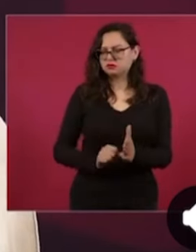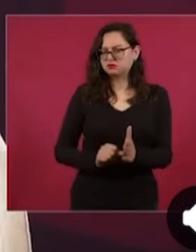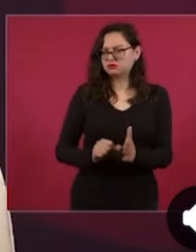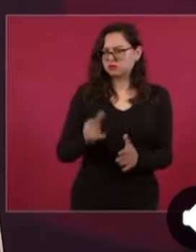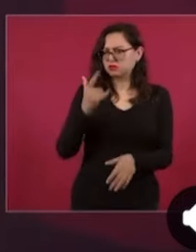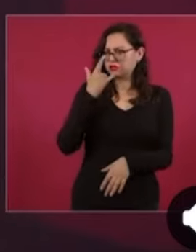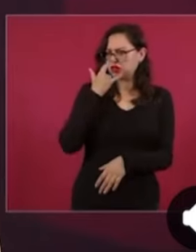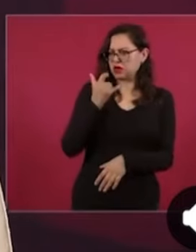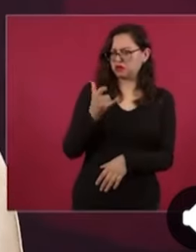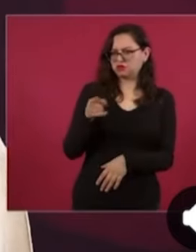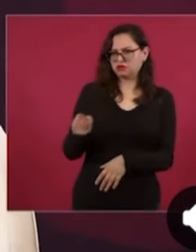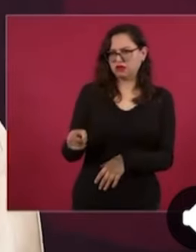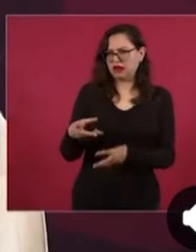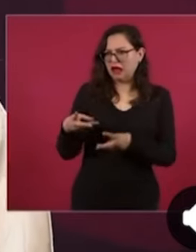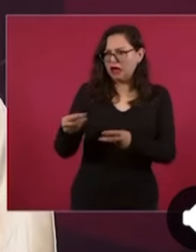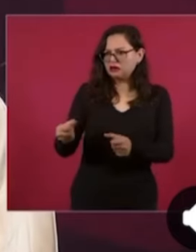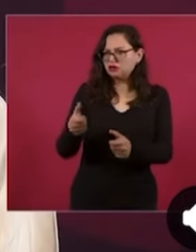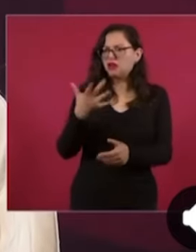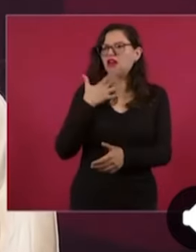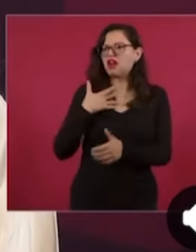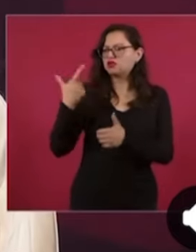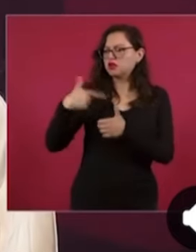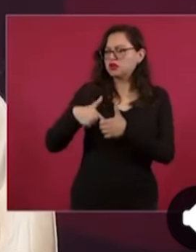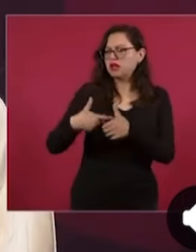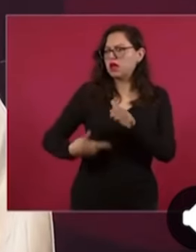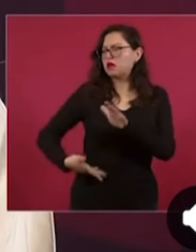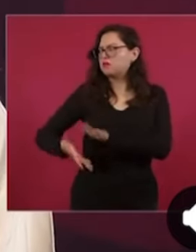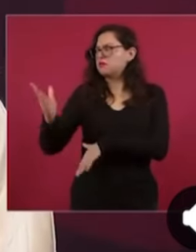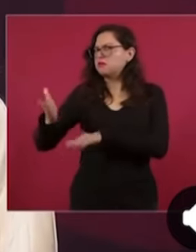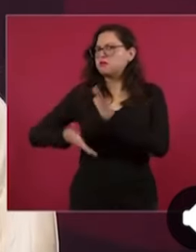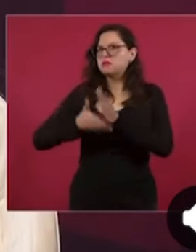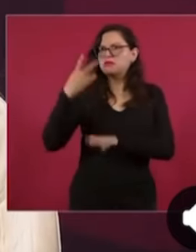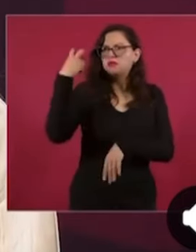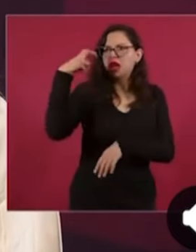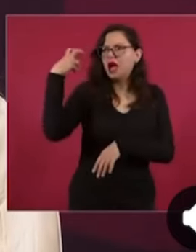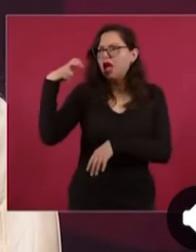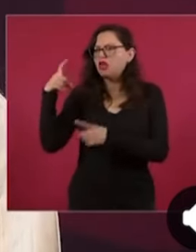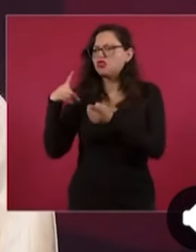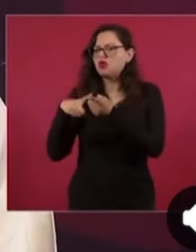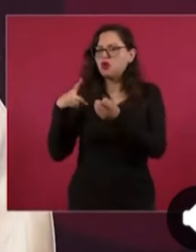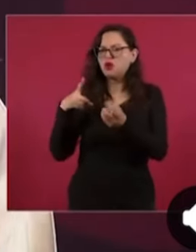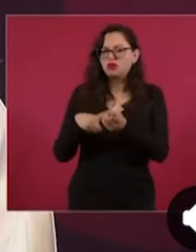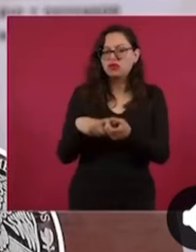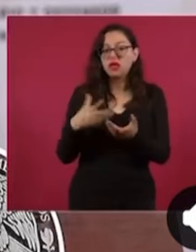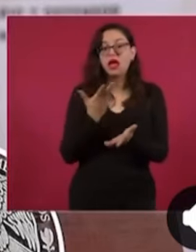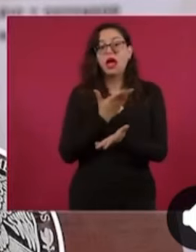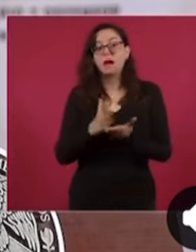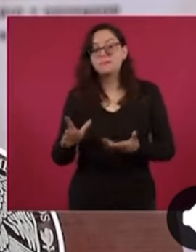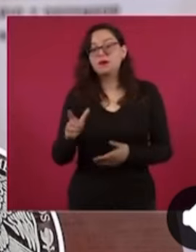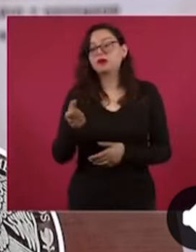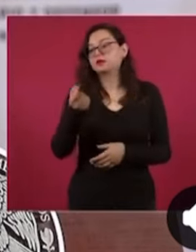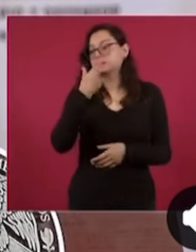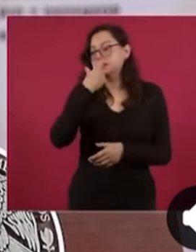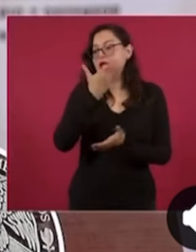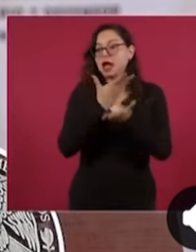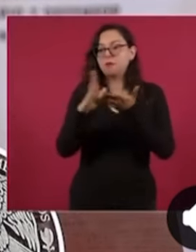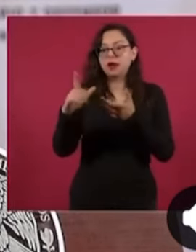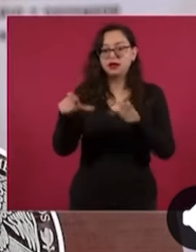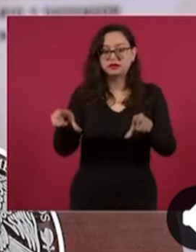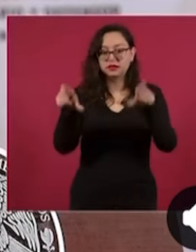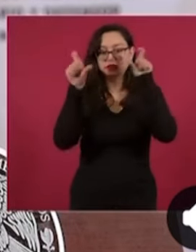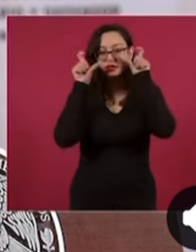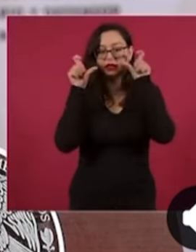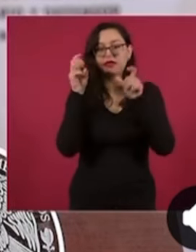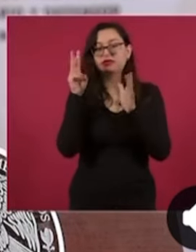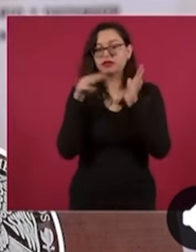Bueno, las prestaciones son apoyos para medicamentos por 189,000 pesos, apoyos de lentes, que ya vimos,